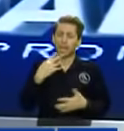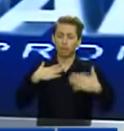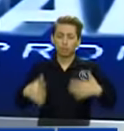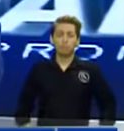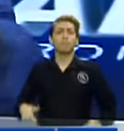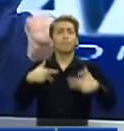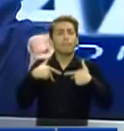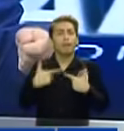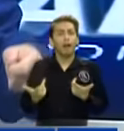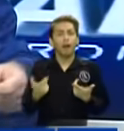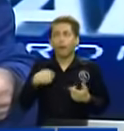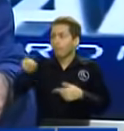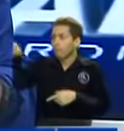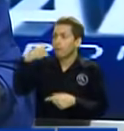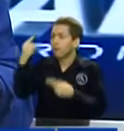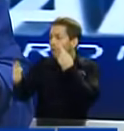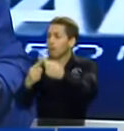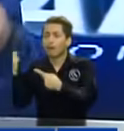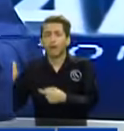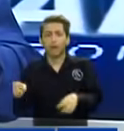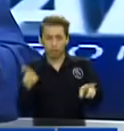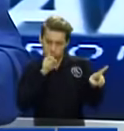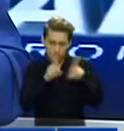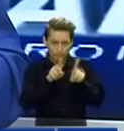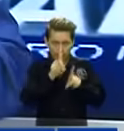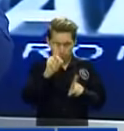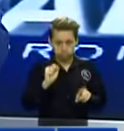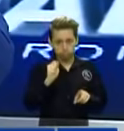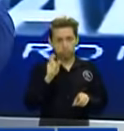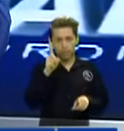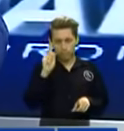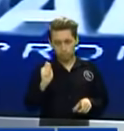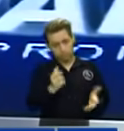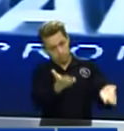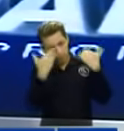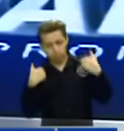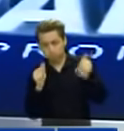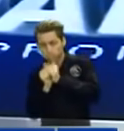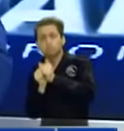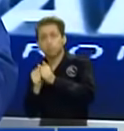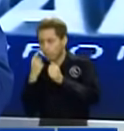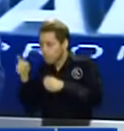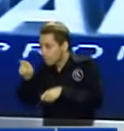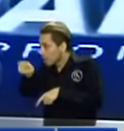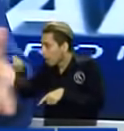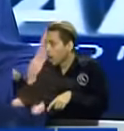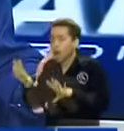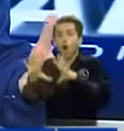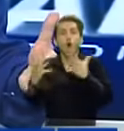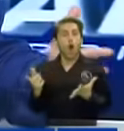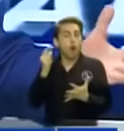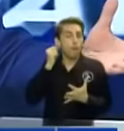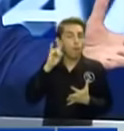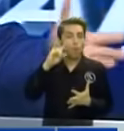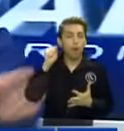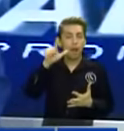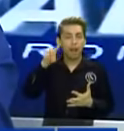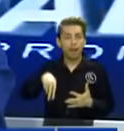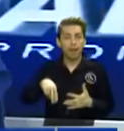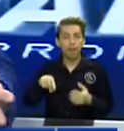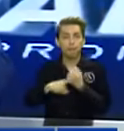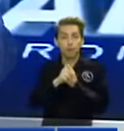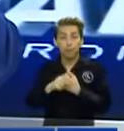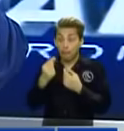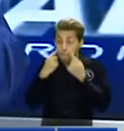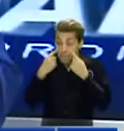señores diputados no se la juegan también junto conmigo? Y vamos, y miran de primera mano si estamos cumpliendo o no con nuestro